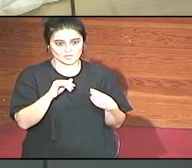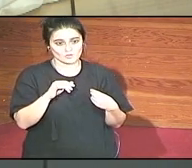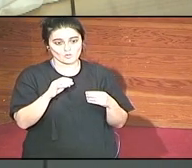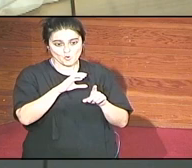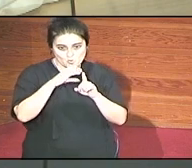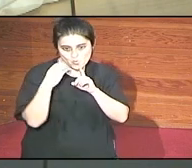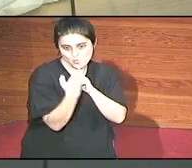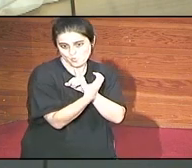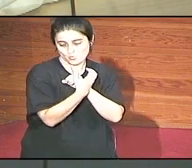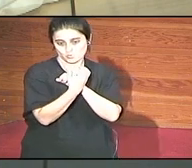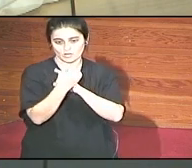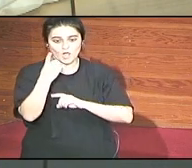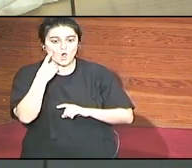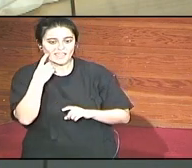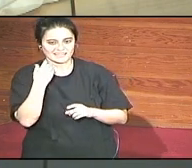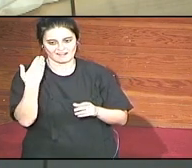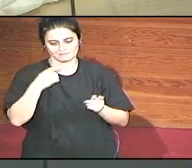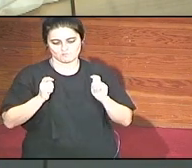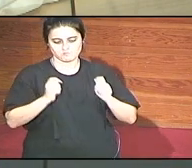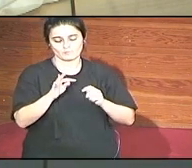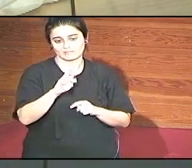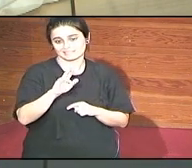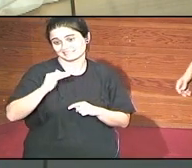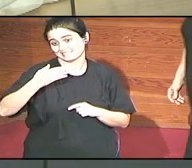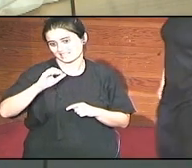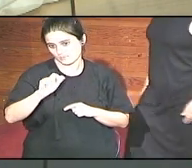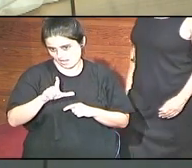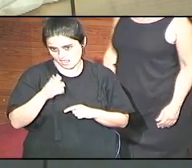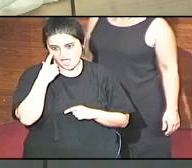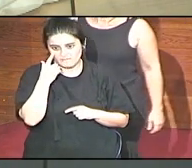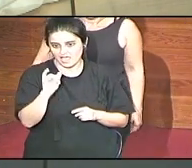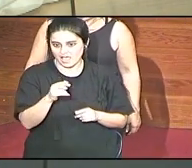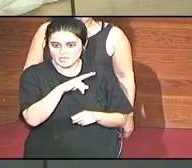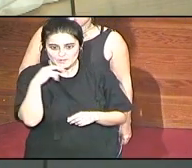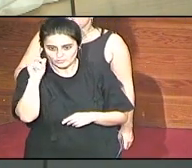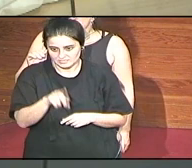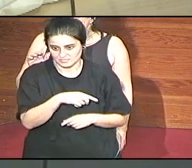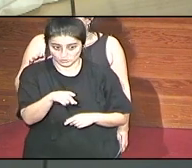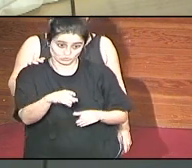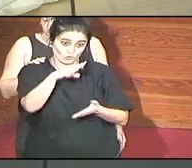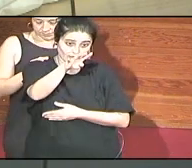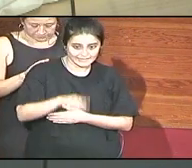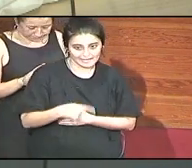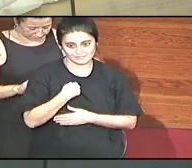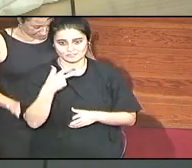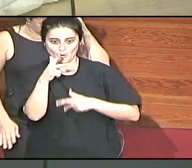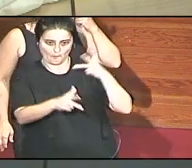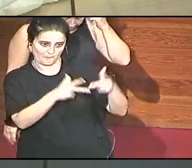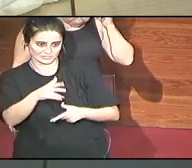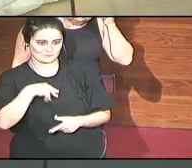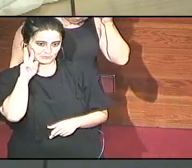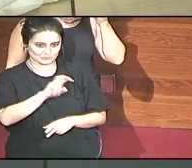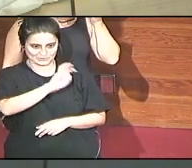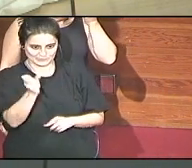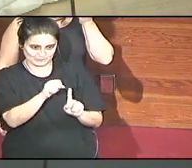mal malas tribales entonces si tú como catalán y yo como vasco pues podemos mirar de forma diferente es la diversidad